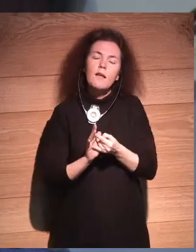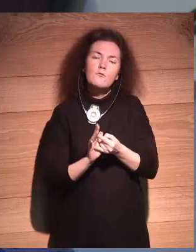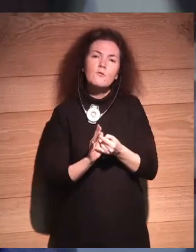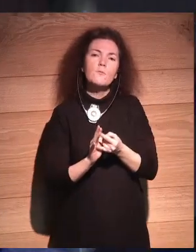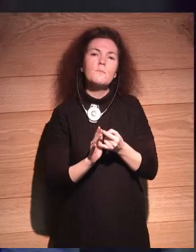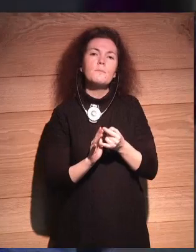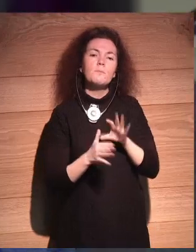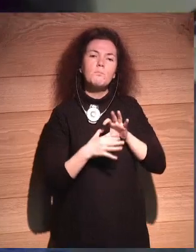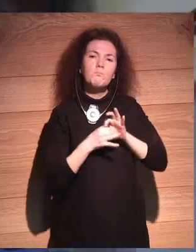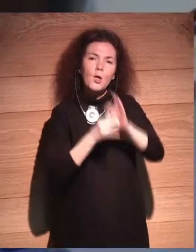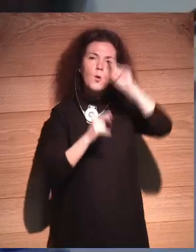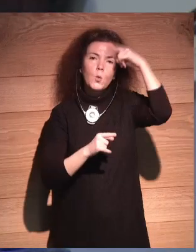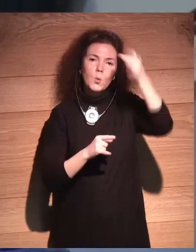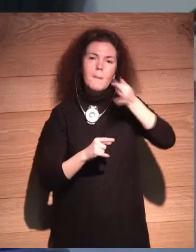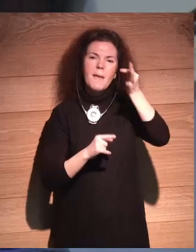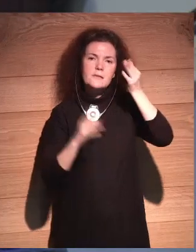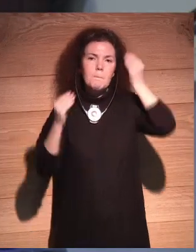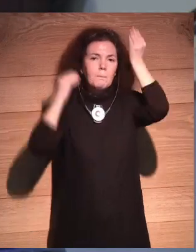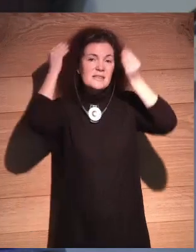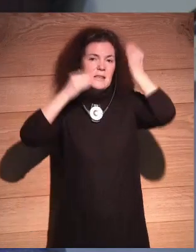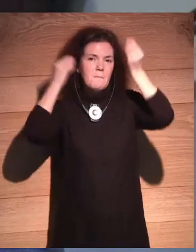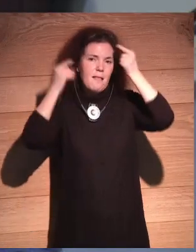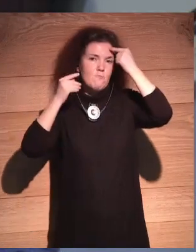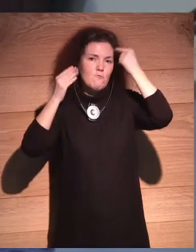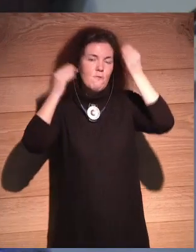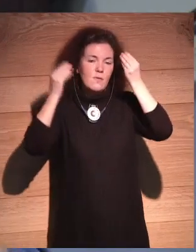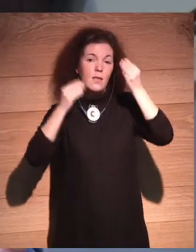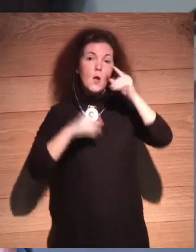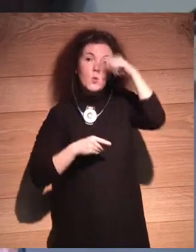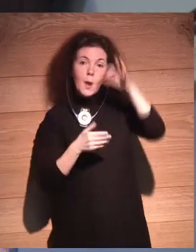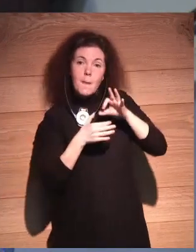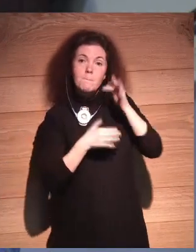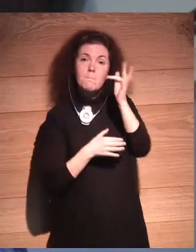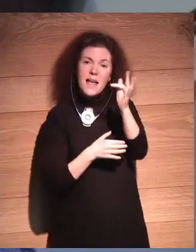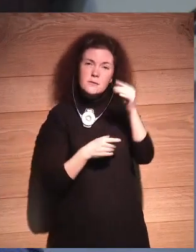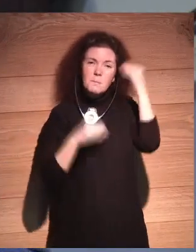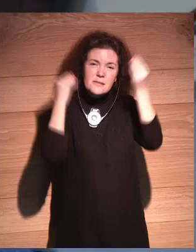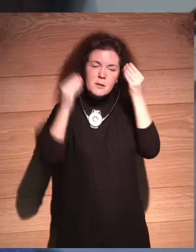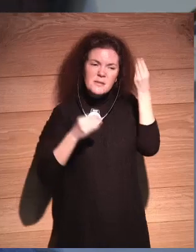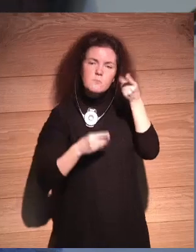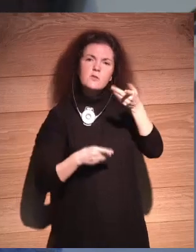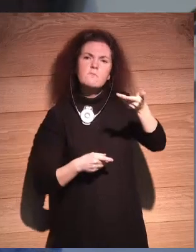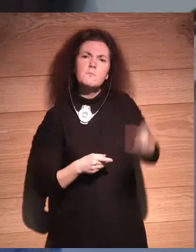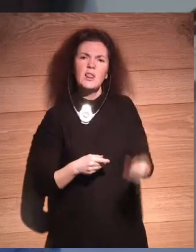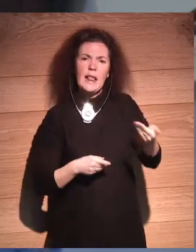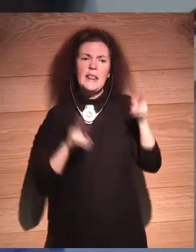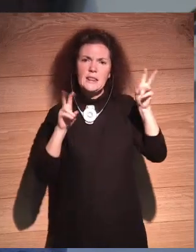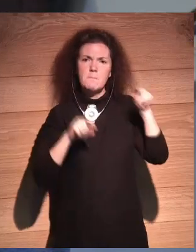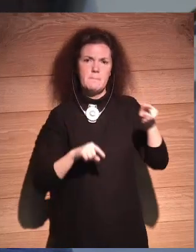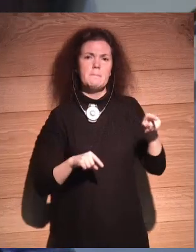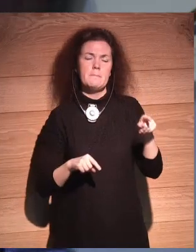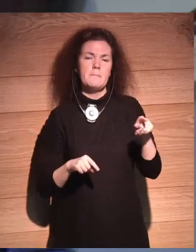vincula cultura y pensamiento. Esta vinculación de cultura y pensamiento creemos que cada vez es más relevante. Creemos